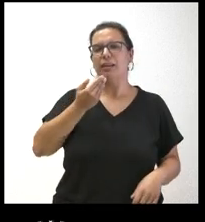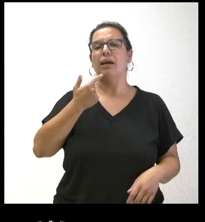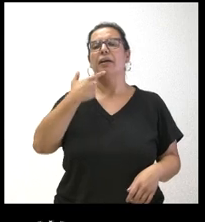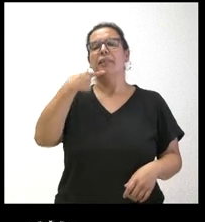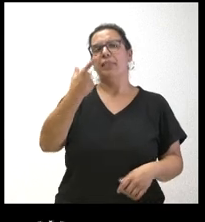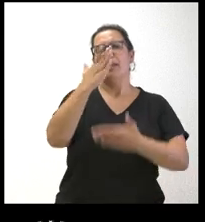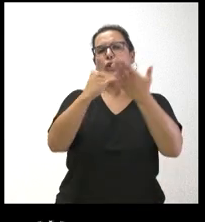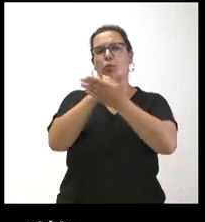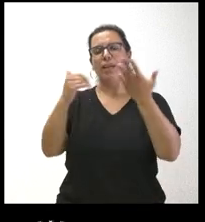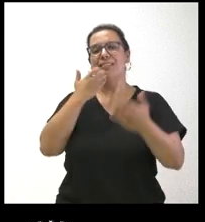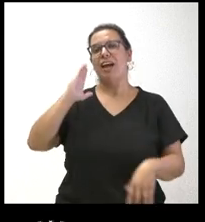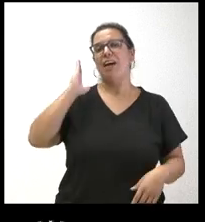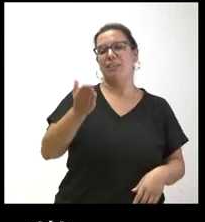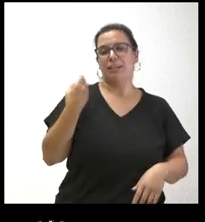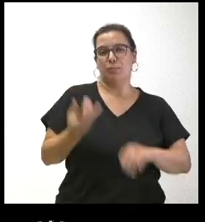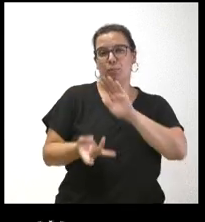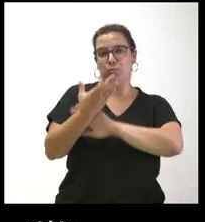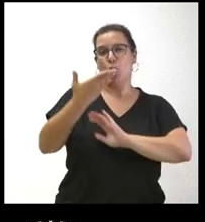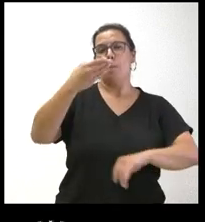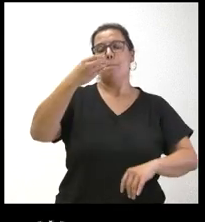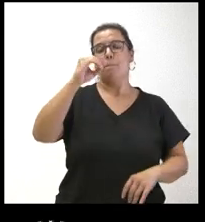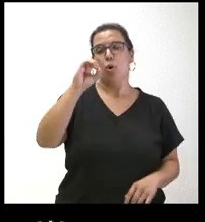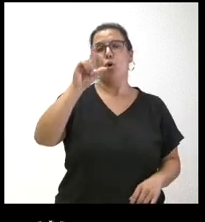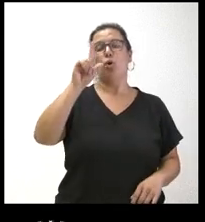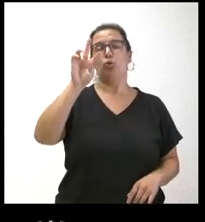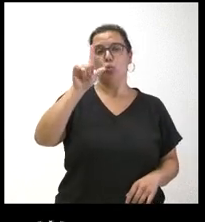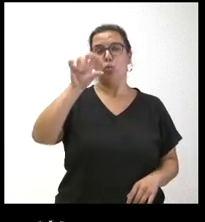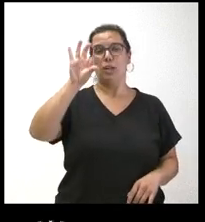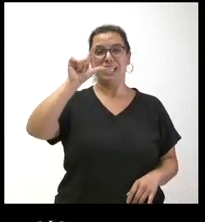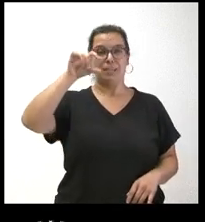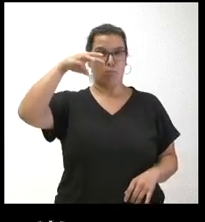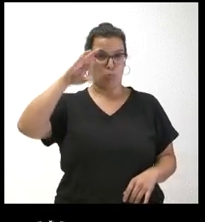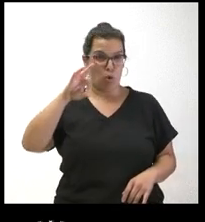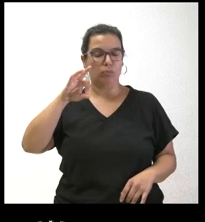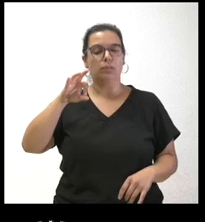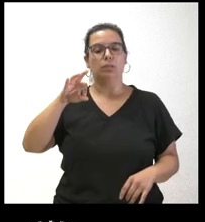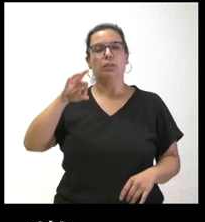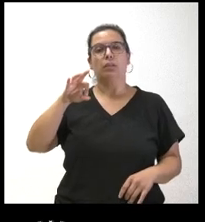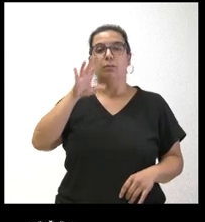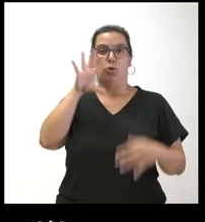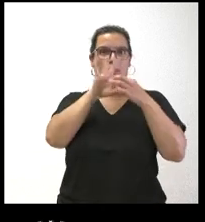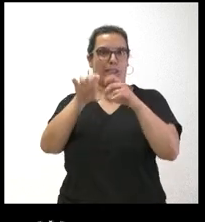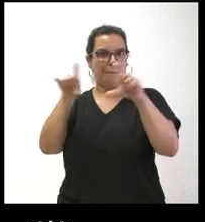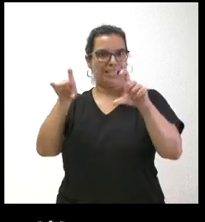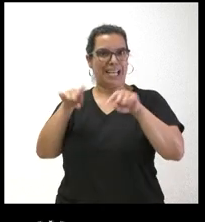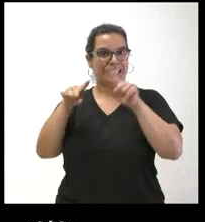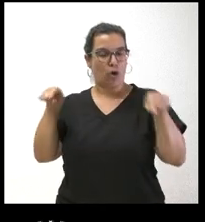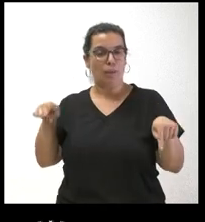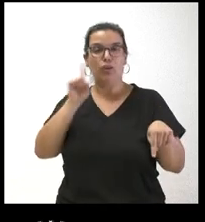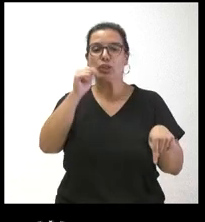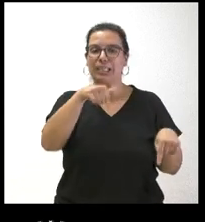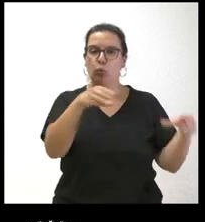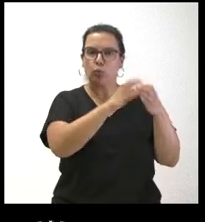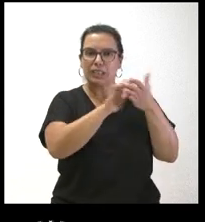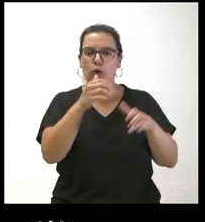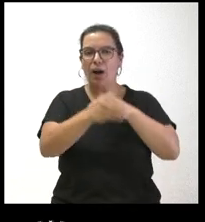botulismo que está vinculado con una empresa asentada en Segovia no sé si han hecho alguna actuación la junta de Castellón para